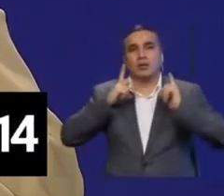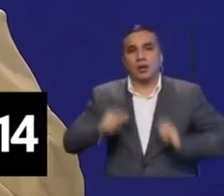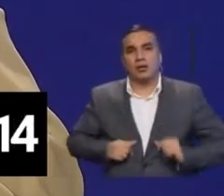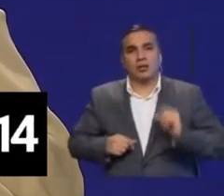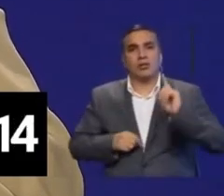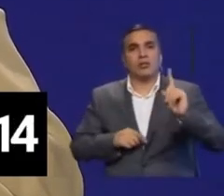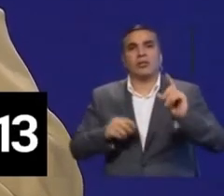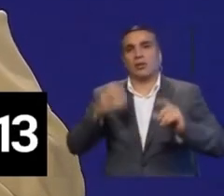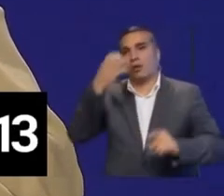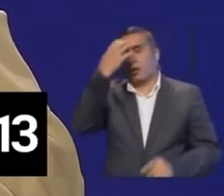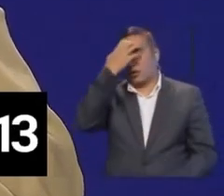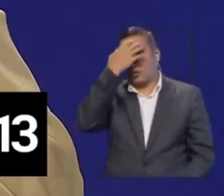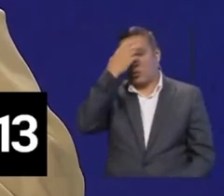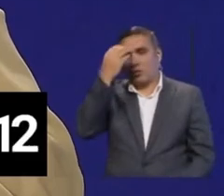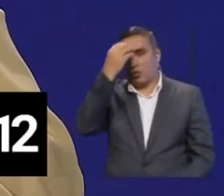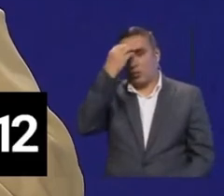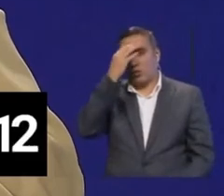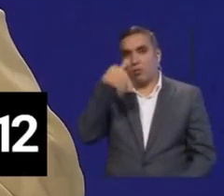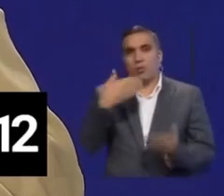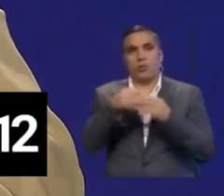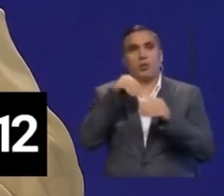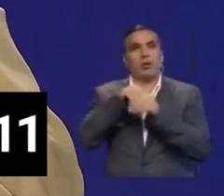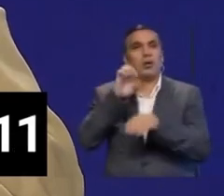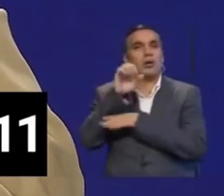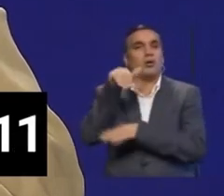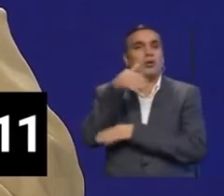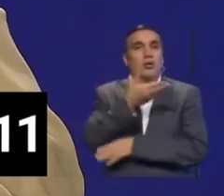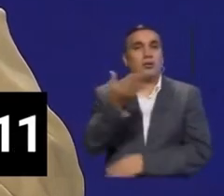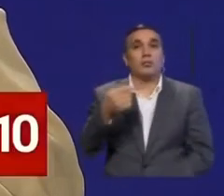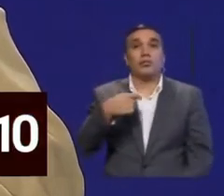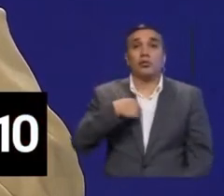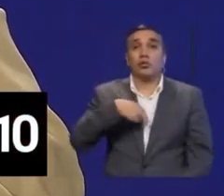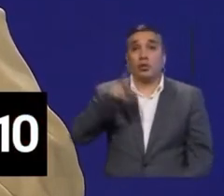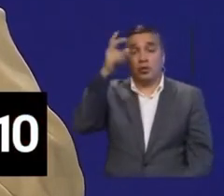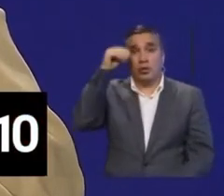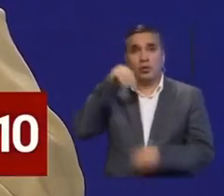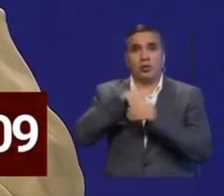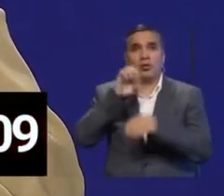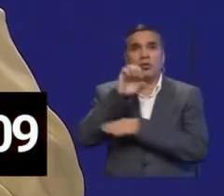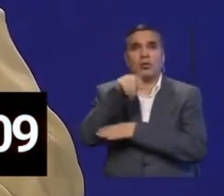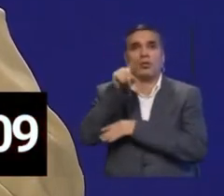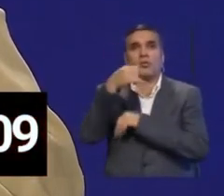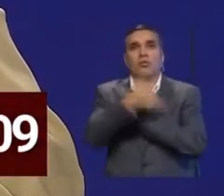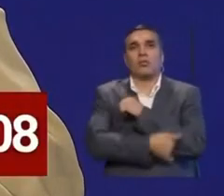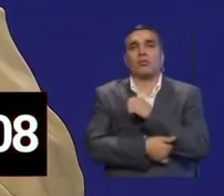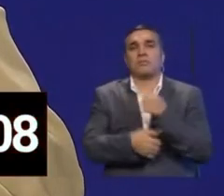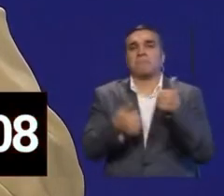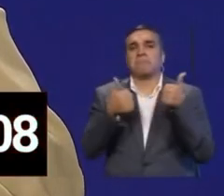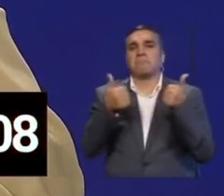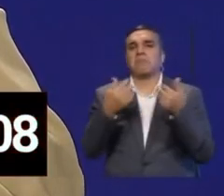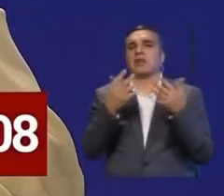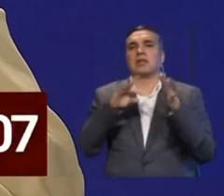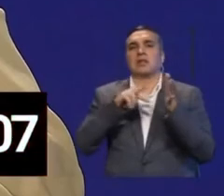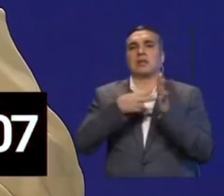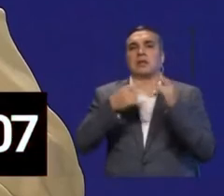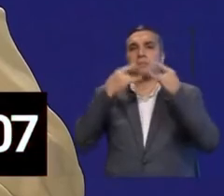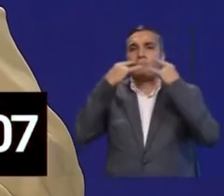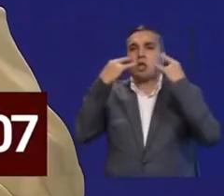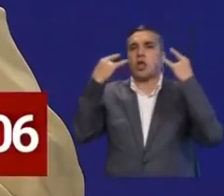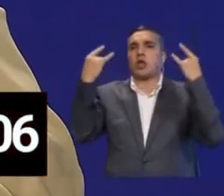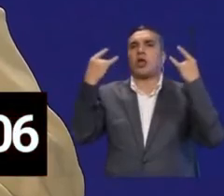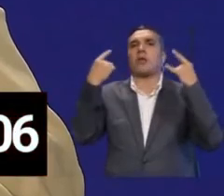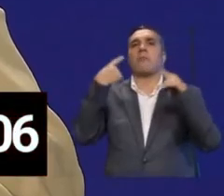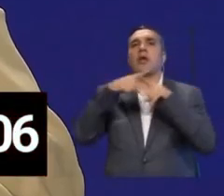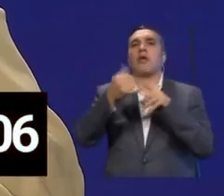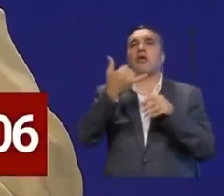para la educación que debe tener este país. Creo que el Ecuador es un país muy rico, muy mal manejado,